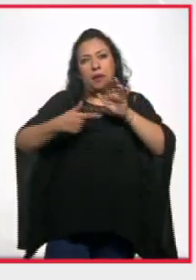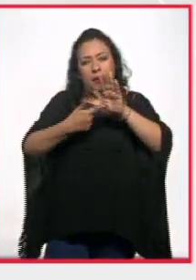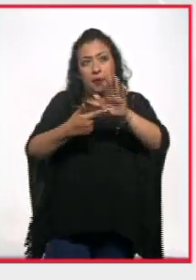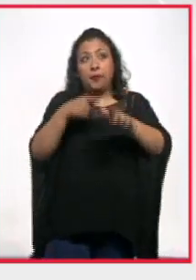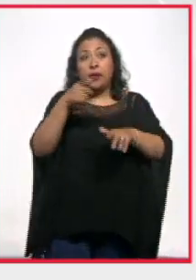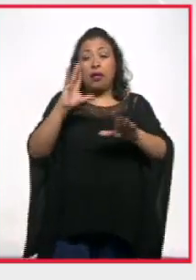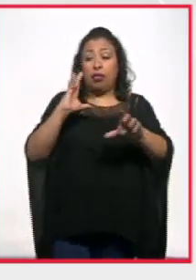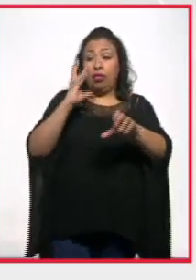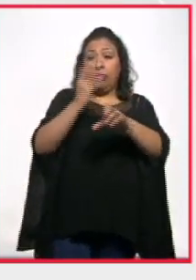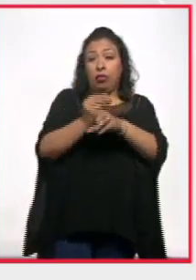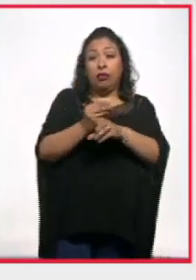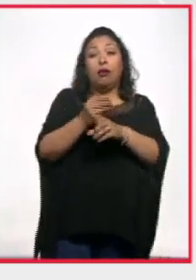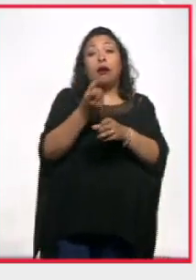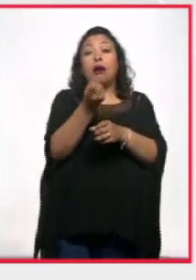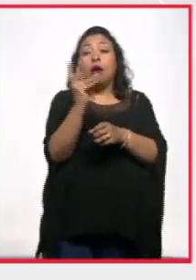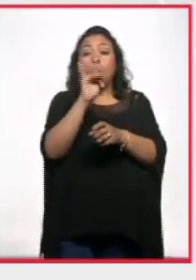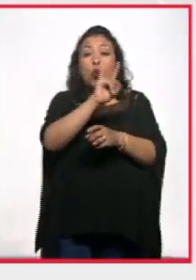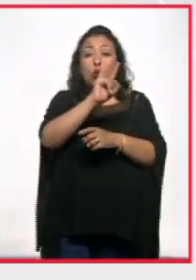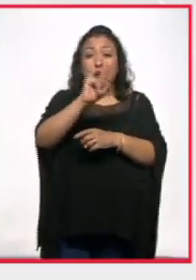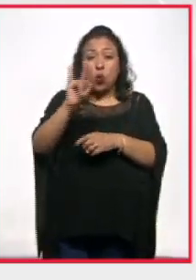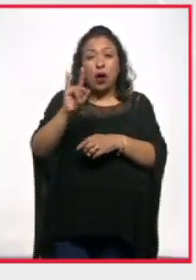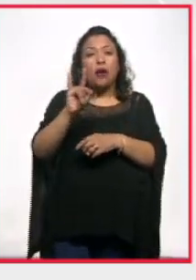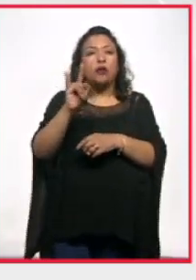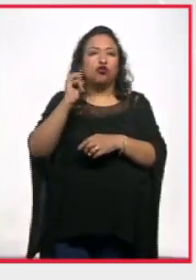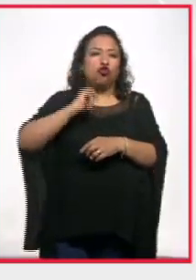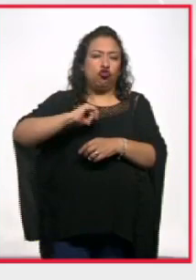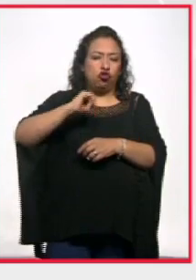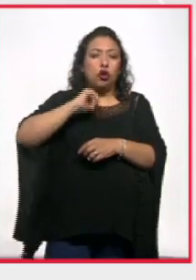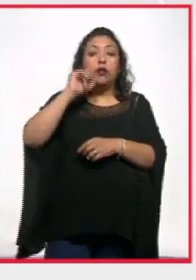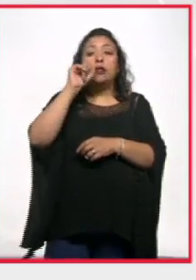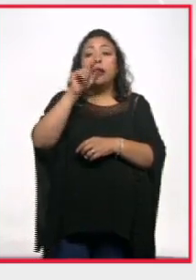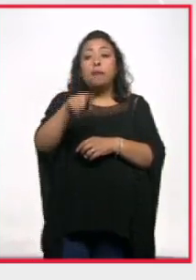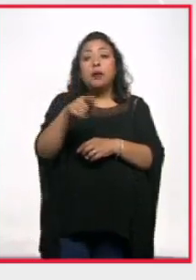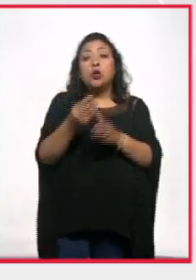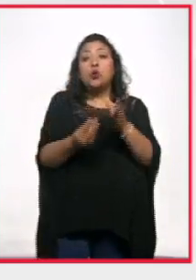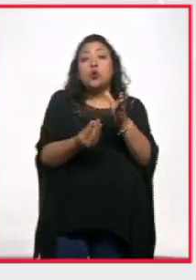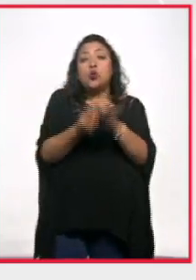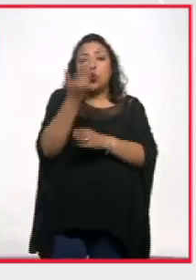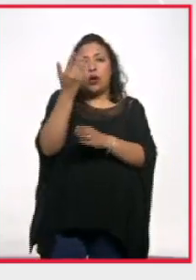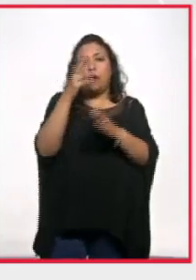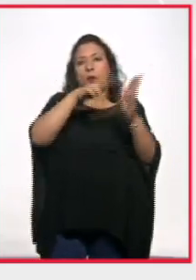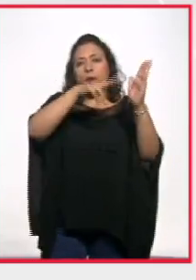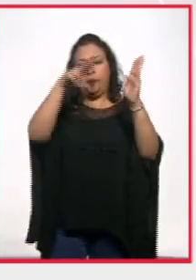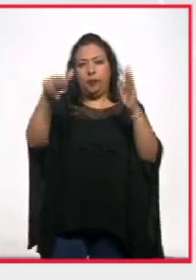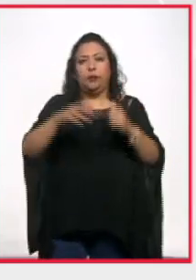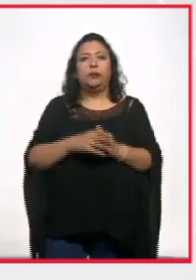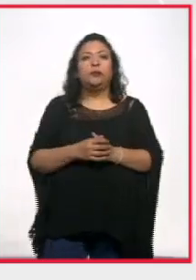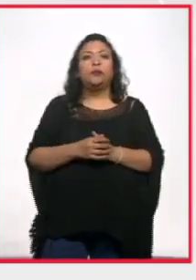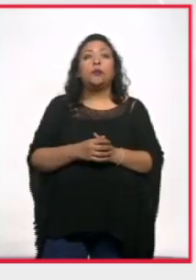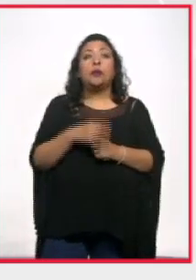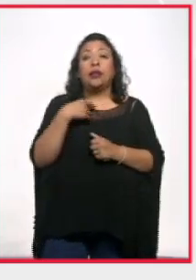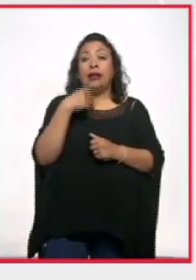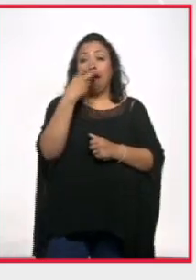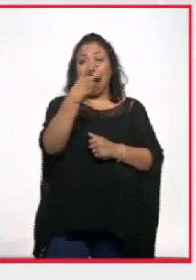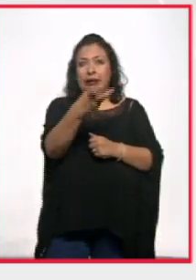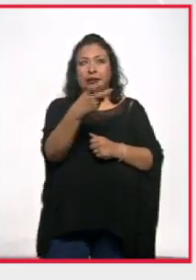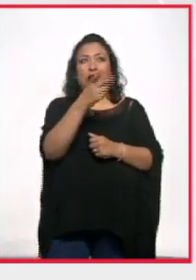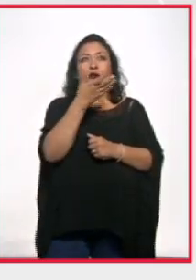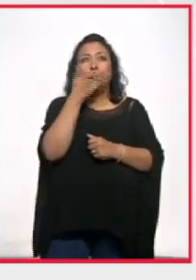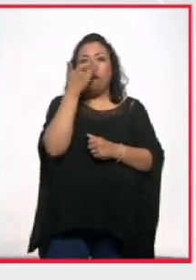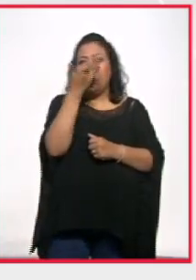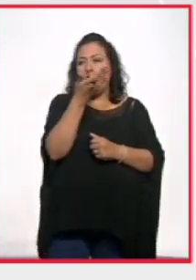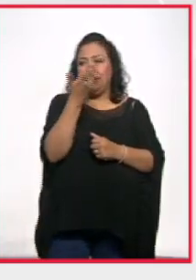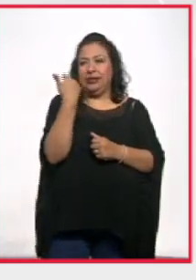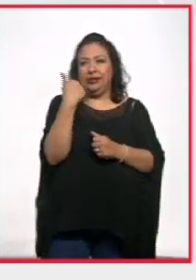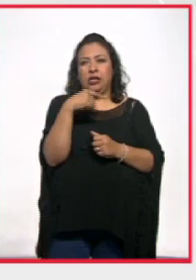Esta retrospectiva reúne algunos de sus cuadros más clásicos, pero también lo más reciente de su producción. Esta serie de flores es la